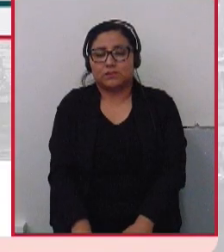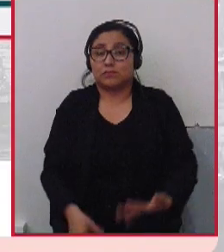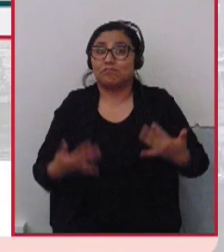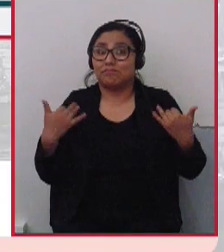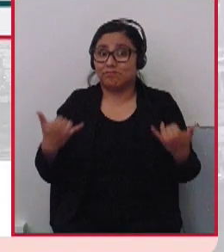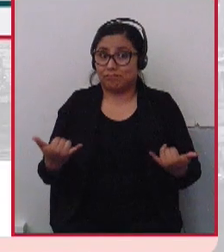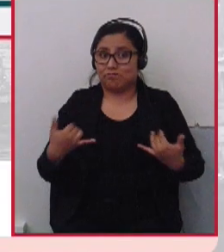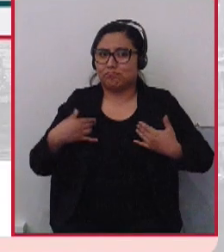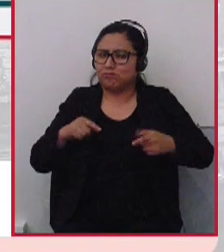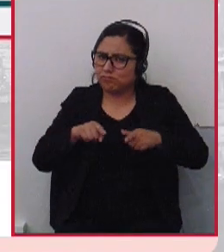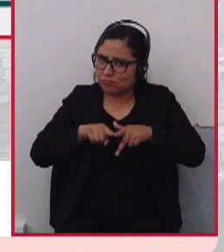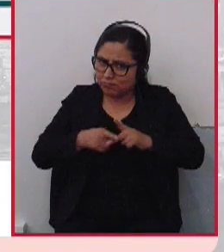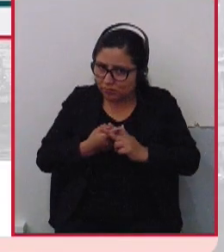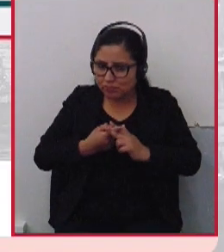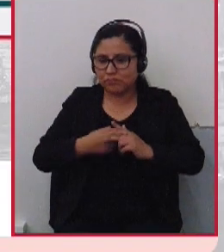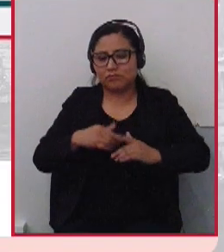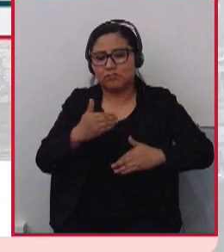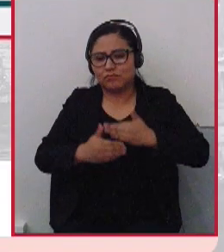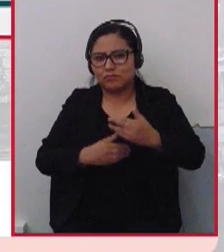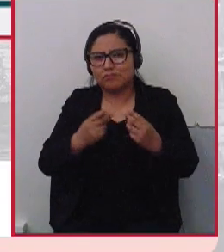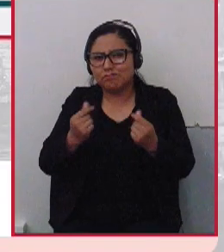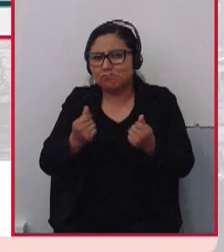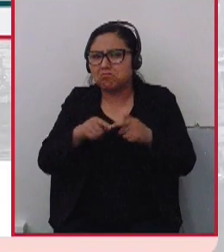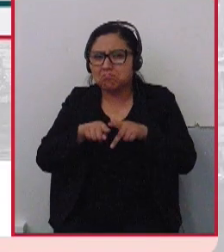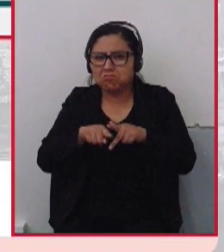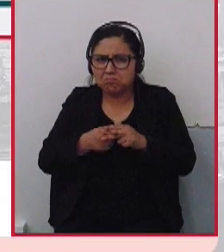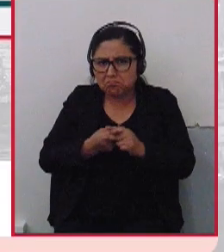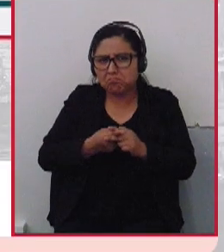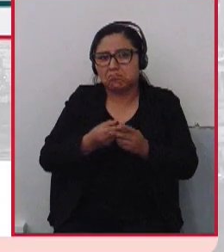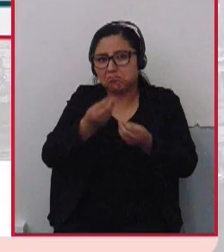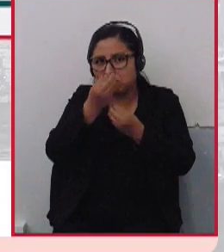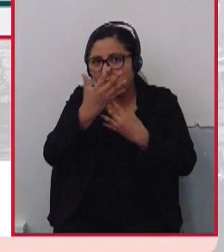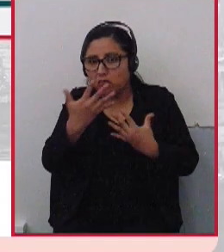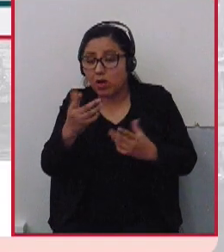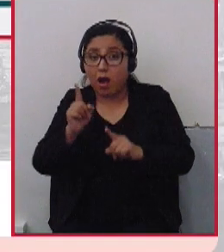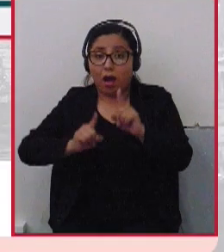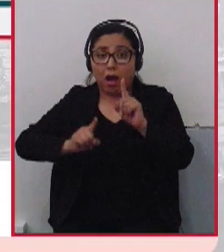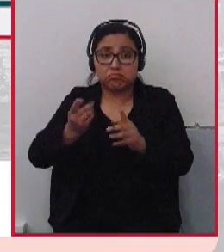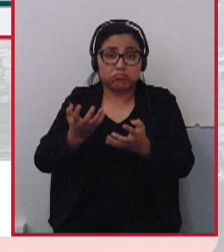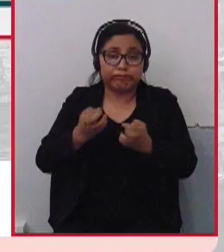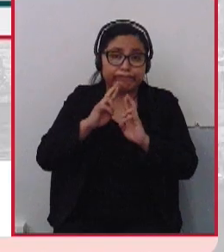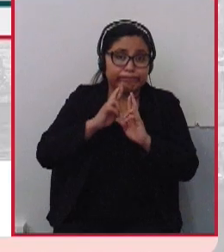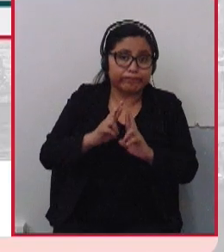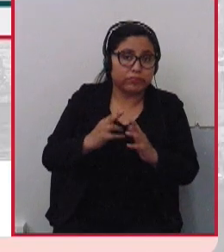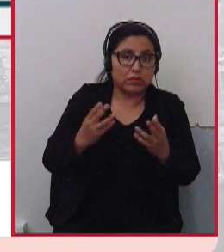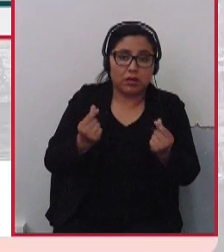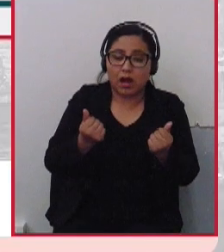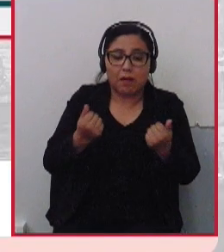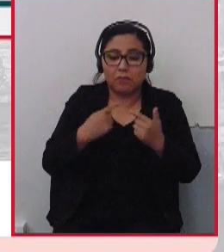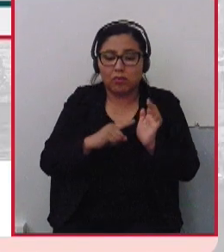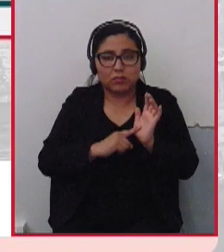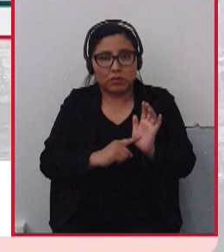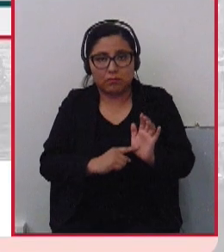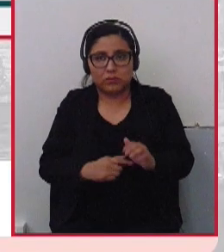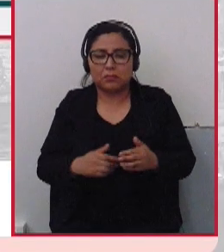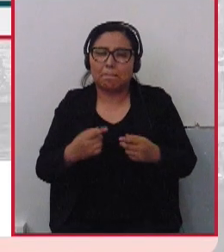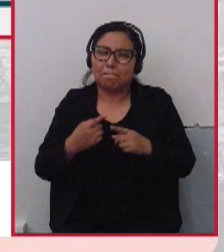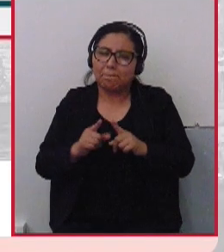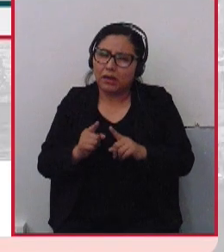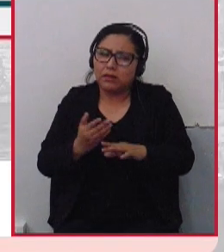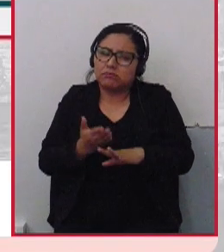Vamos a caminar rápidamente en el tema de introducción. Quizás a ustedes les interesen los resultados que alcanzamos nosotros,